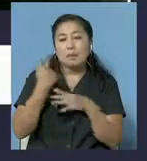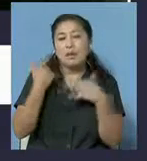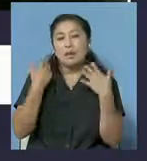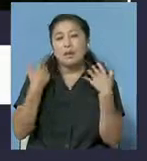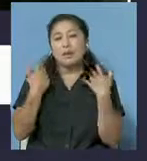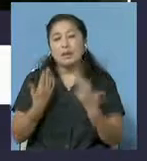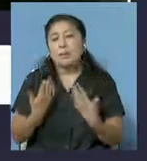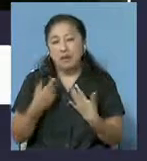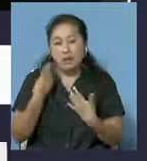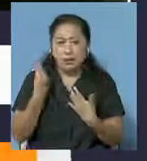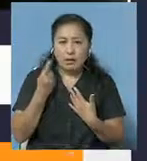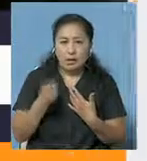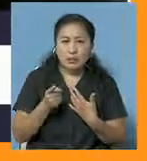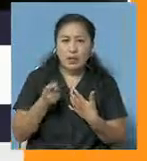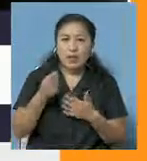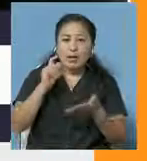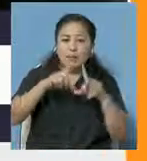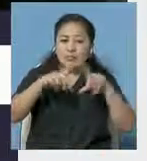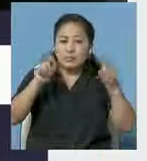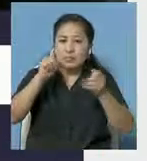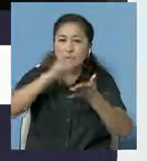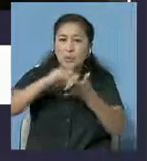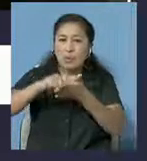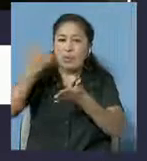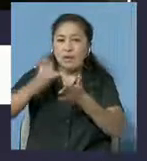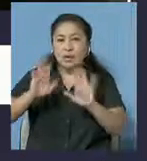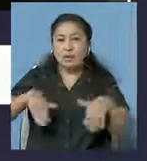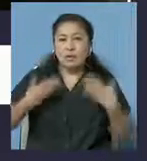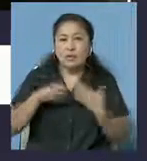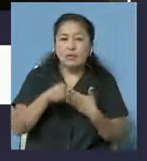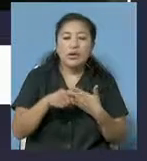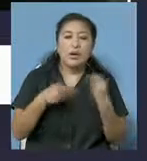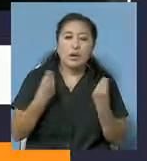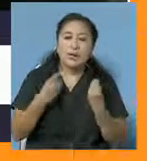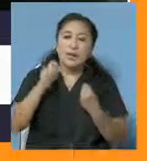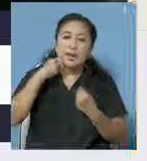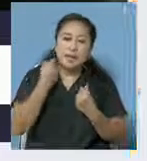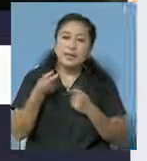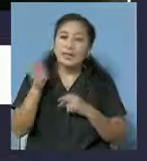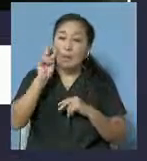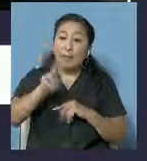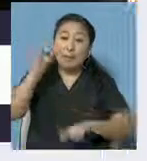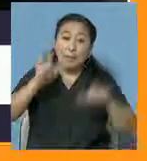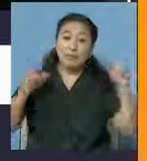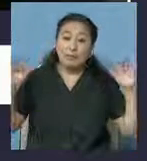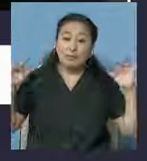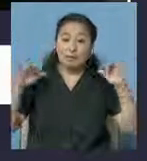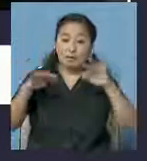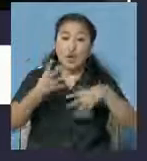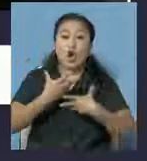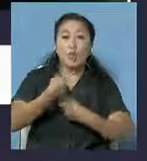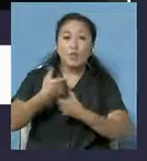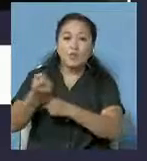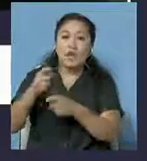pequeña. Números que quedan ahí, entonces es lindo ver que gente de todo el interior viene y